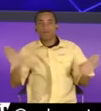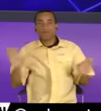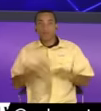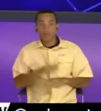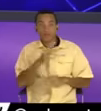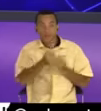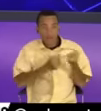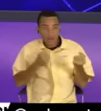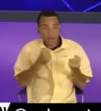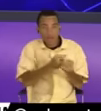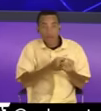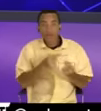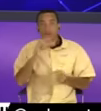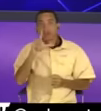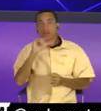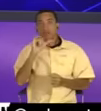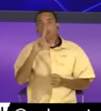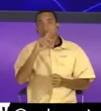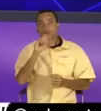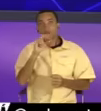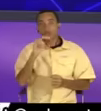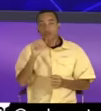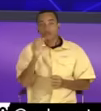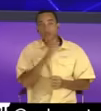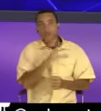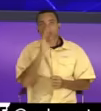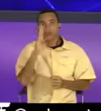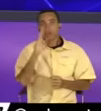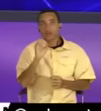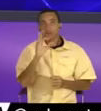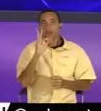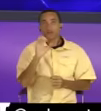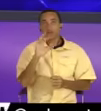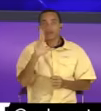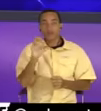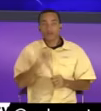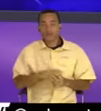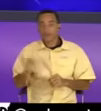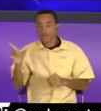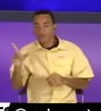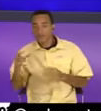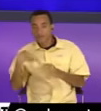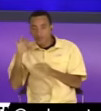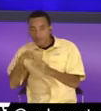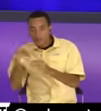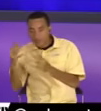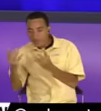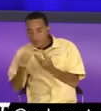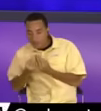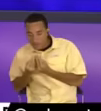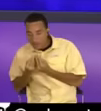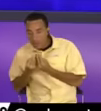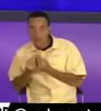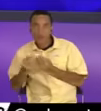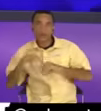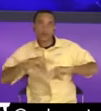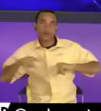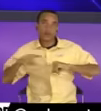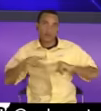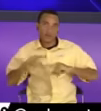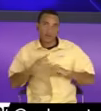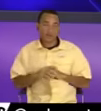licenciada Liliana Botero de Cota. Esta decisión tomada por la organización electoral, la Registraduría en este caso, es en primera